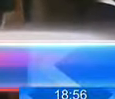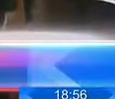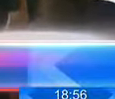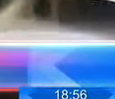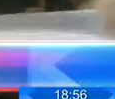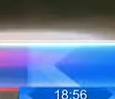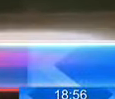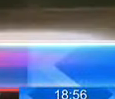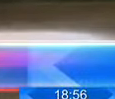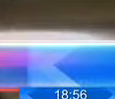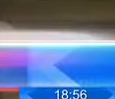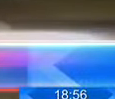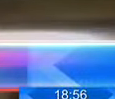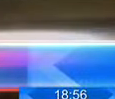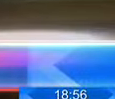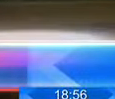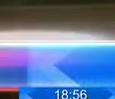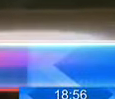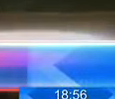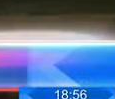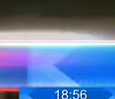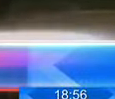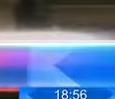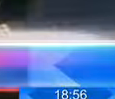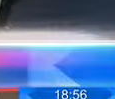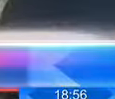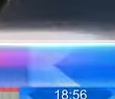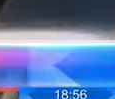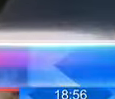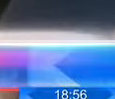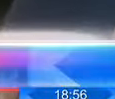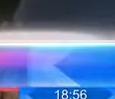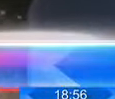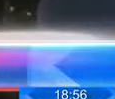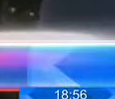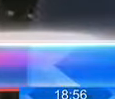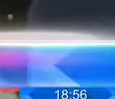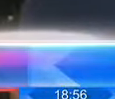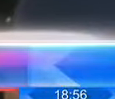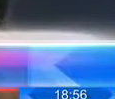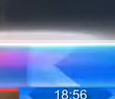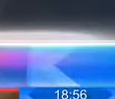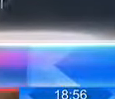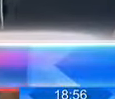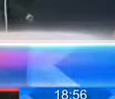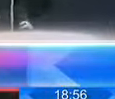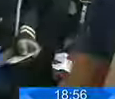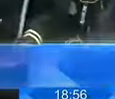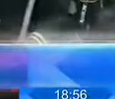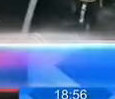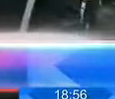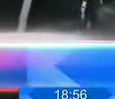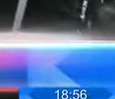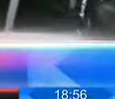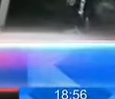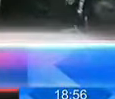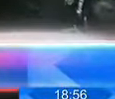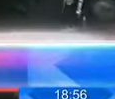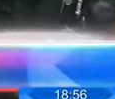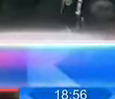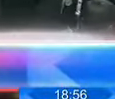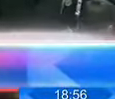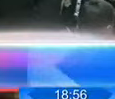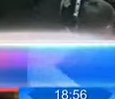no la posibilidad de que el burgomaestre sea destituido. ¿Entonces estos no serían causales para una disciplina? No, para nada, para nada.